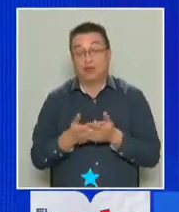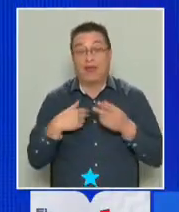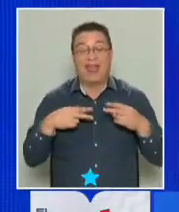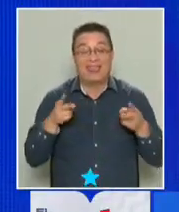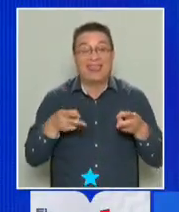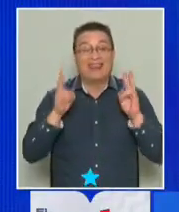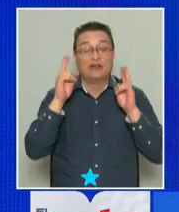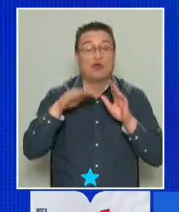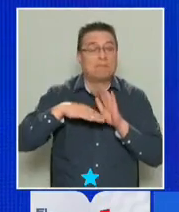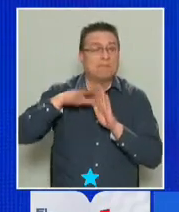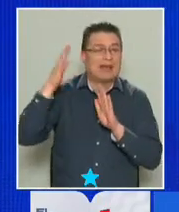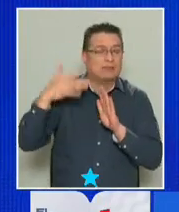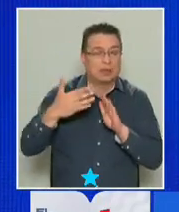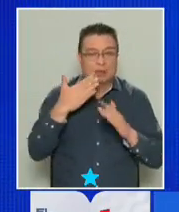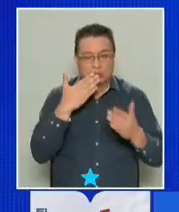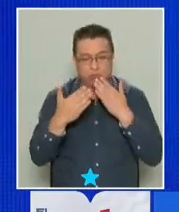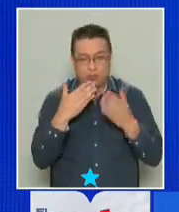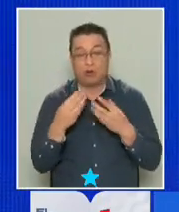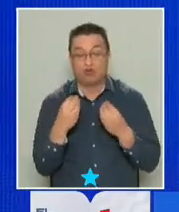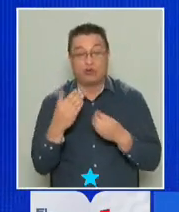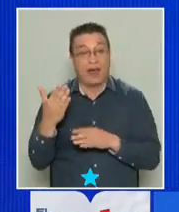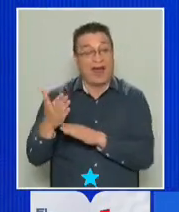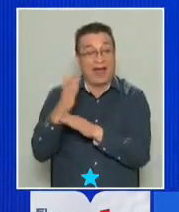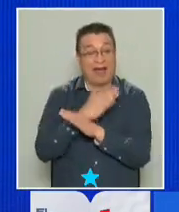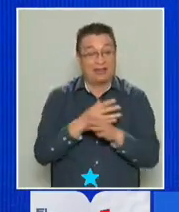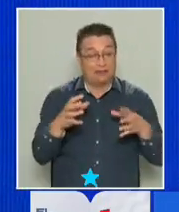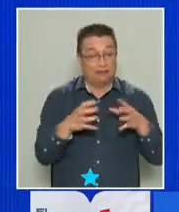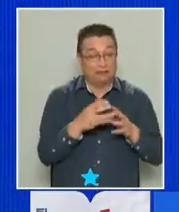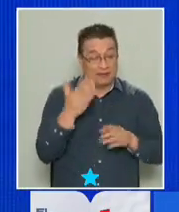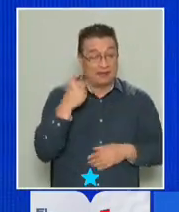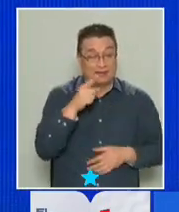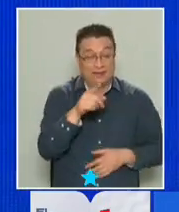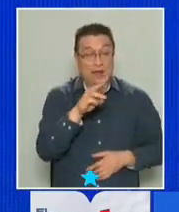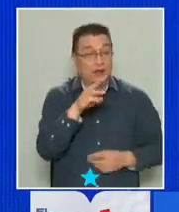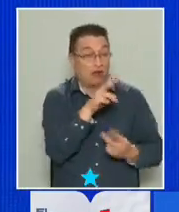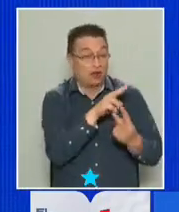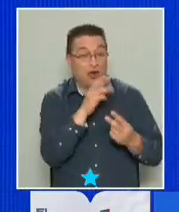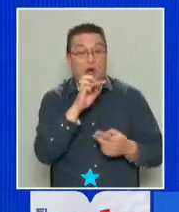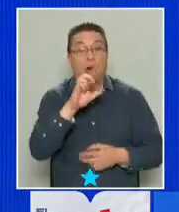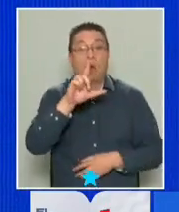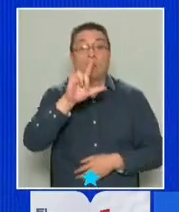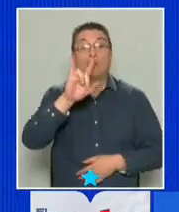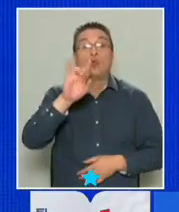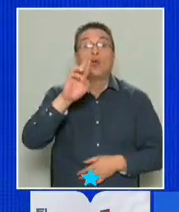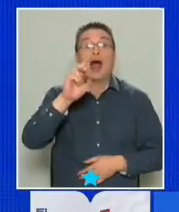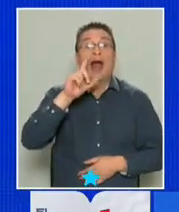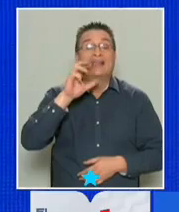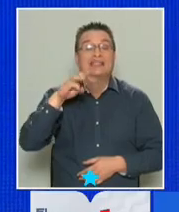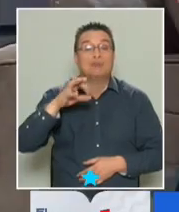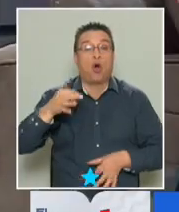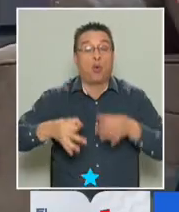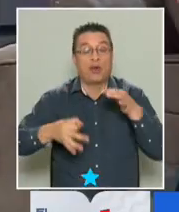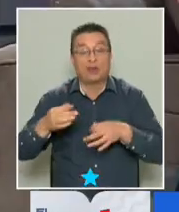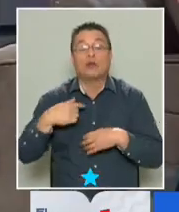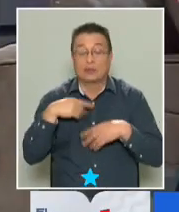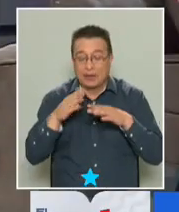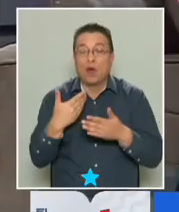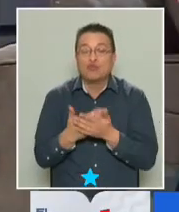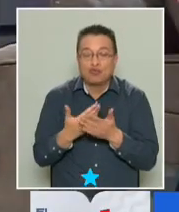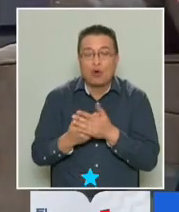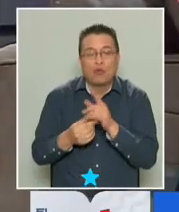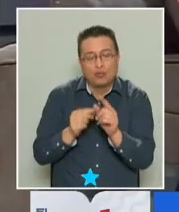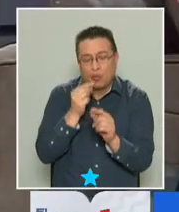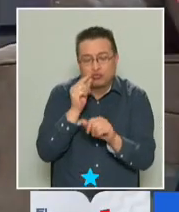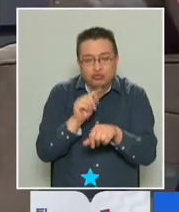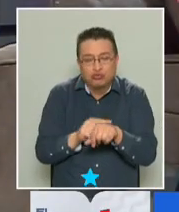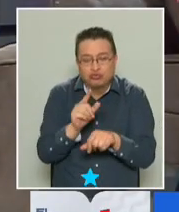fundamentales pero que estuvo muy buena la conversación que tuvimos en el bloque anterior con marisol y tomás sobre el pluralismo jurídico que quiere aprovechar la experiencia nuestros invitados también para entrar unos